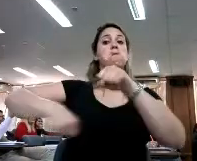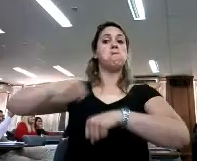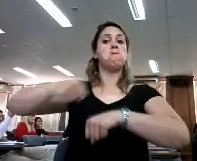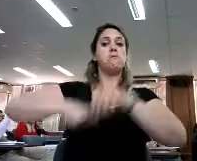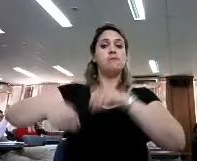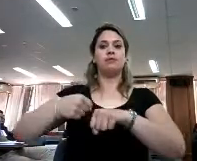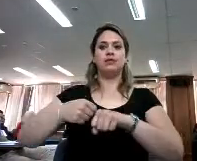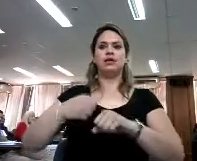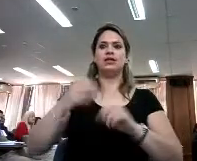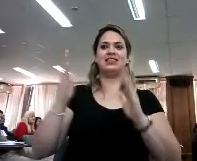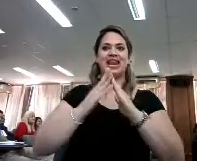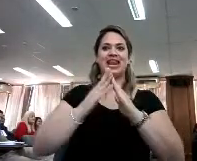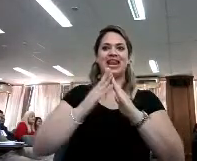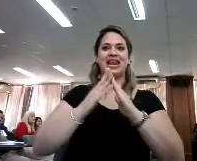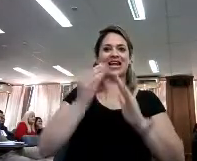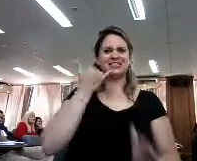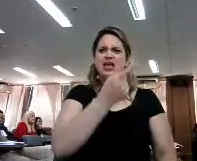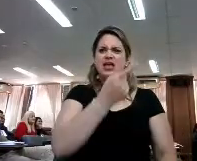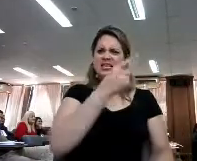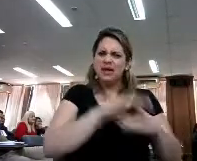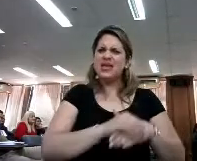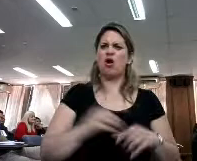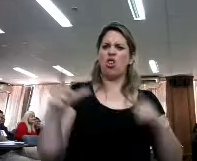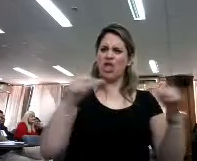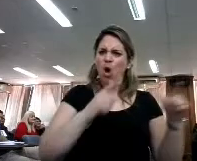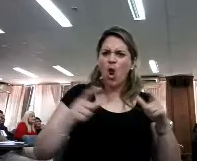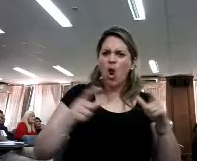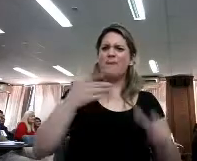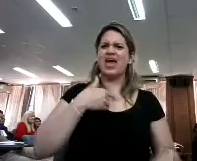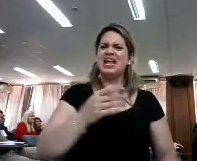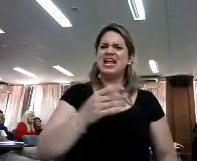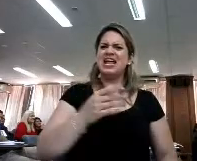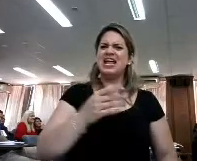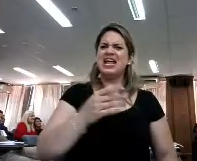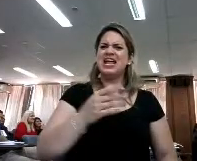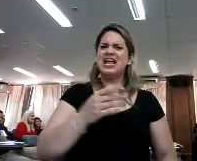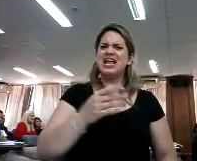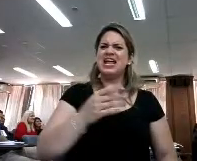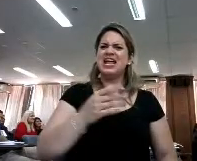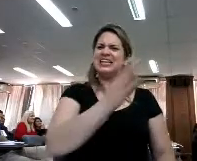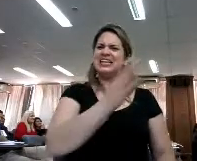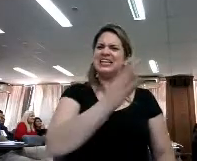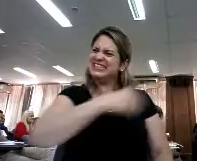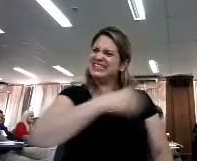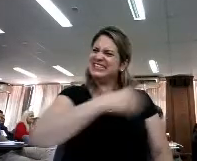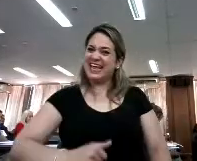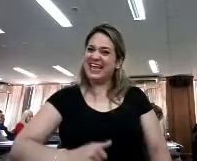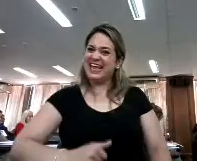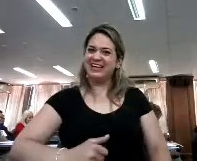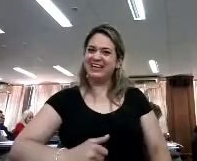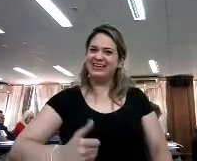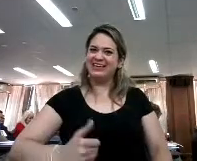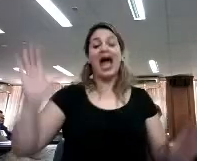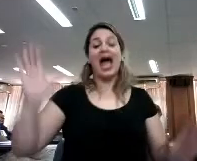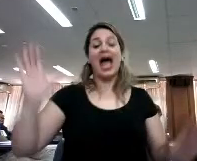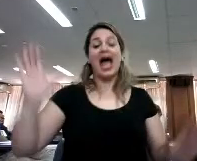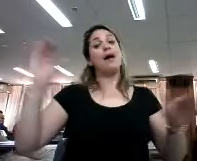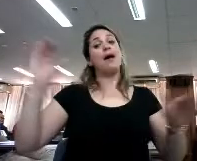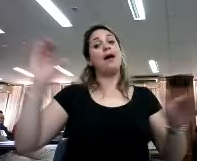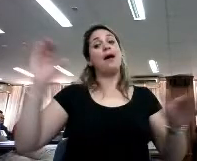llaman desde la casa. ¿Viste? Ese amigo tuyo colombiano vino y se llevó esta vaina. Yo no sé. Como dice Adrián, esos amigos, yo no